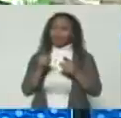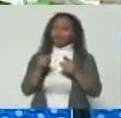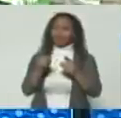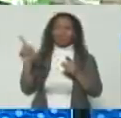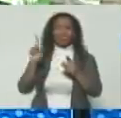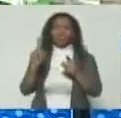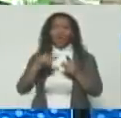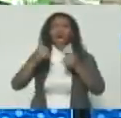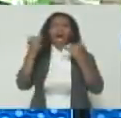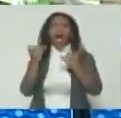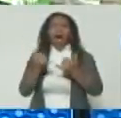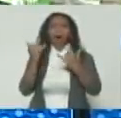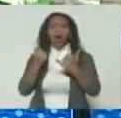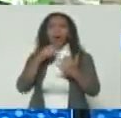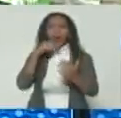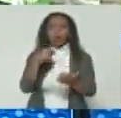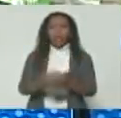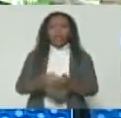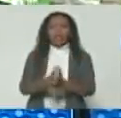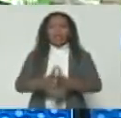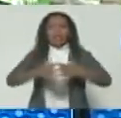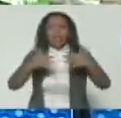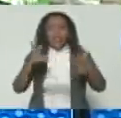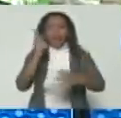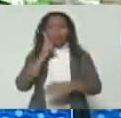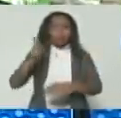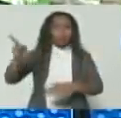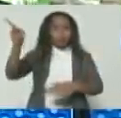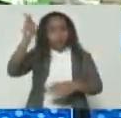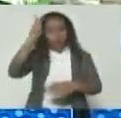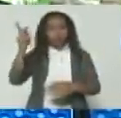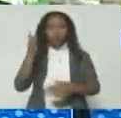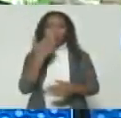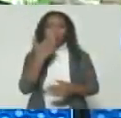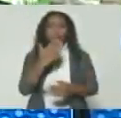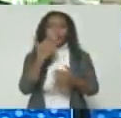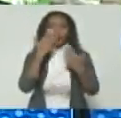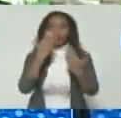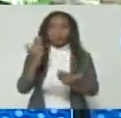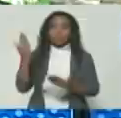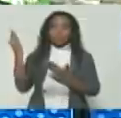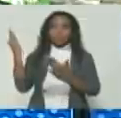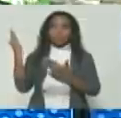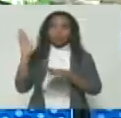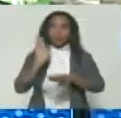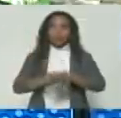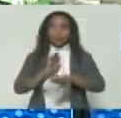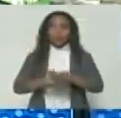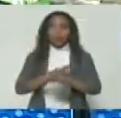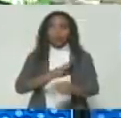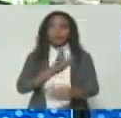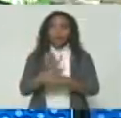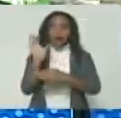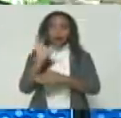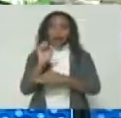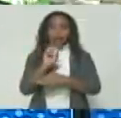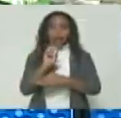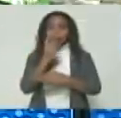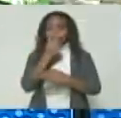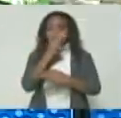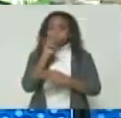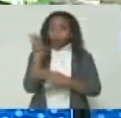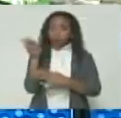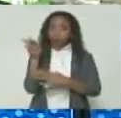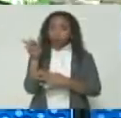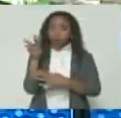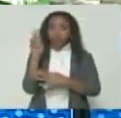autopista desde ahora se llama Gran Cacique Guayquepuro. Y miren la belleza que han hecho. Ustedes van a Caracas y recorren,